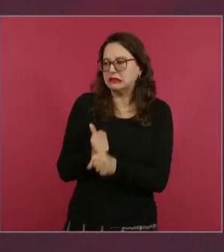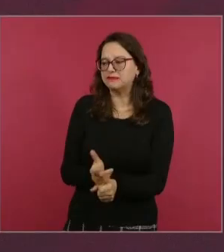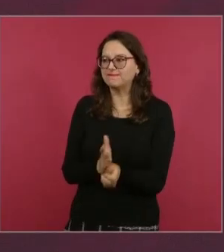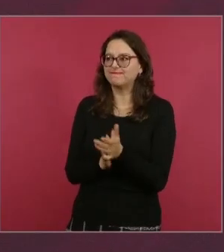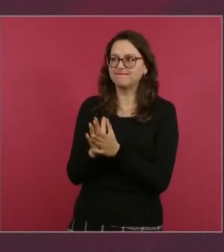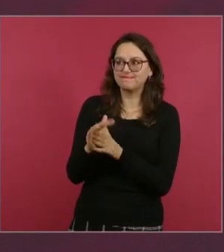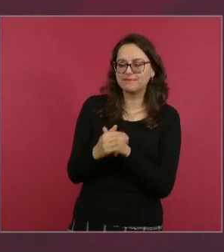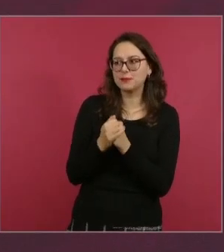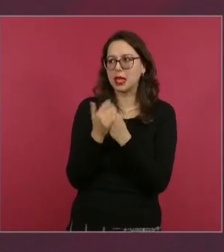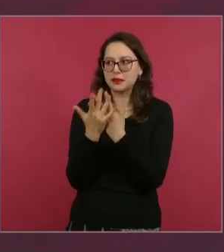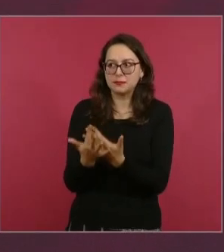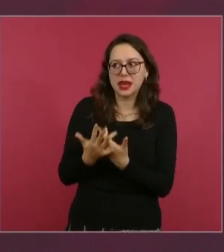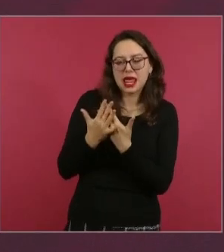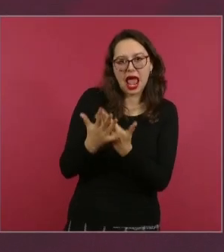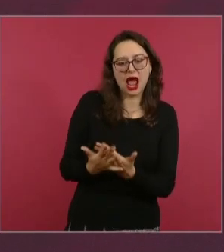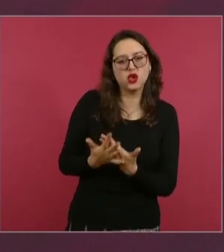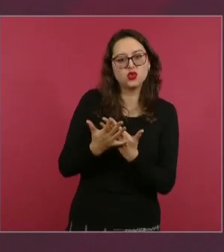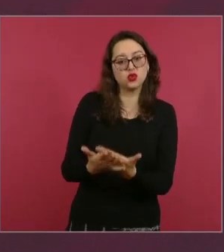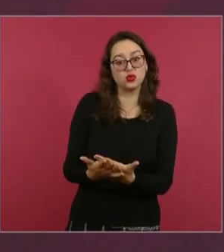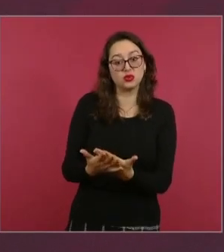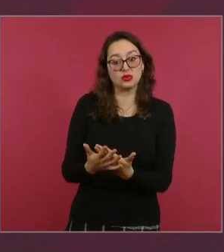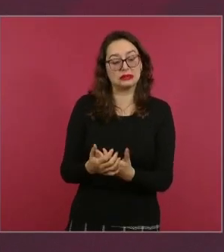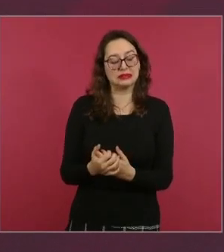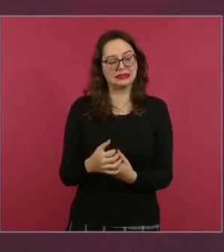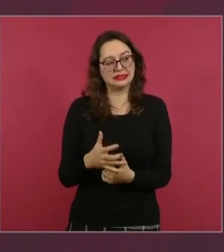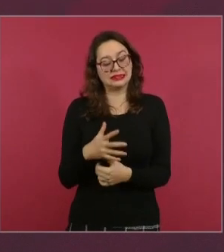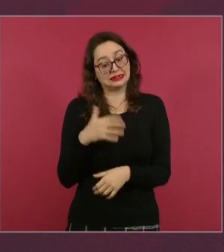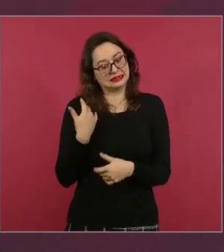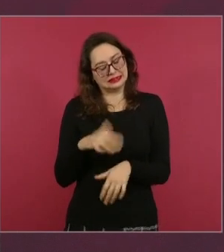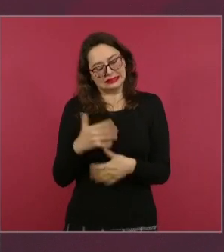que parecería